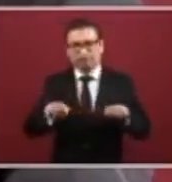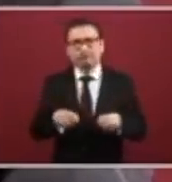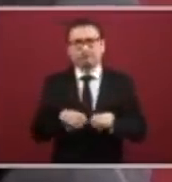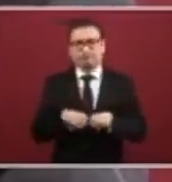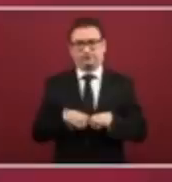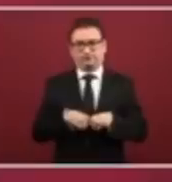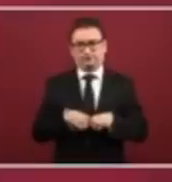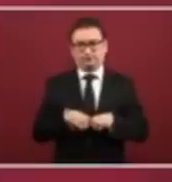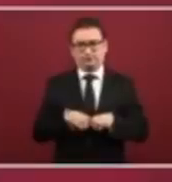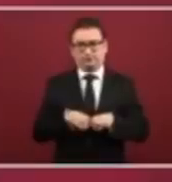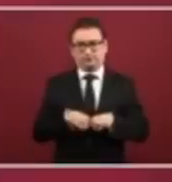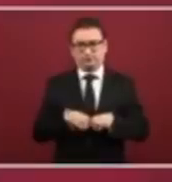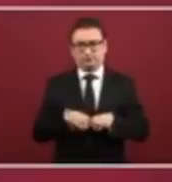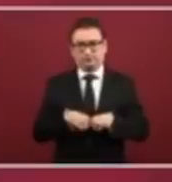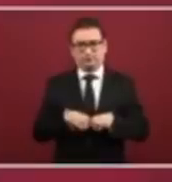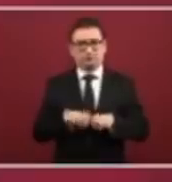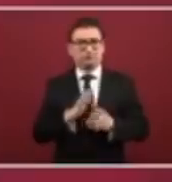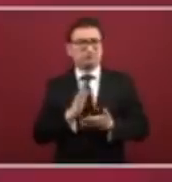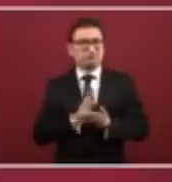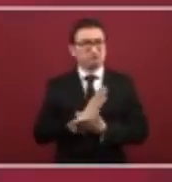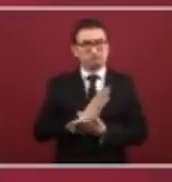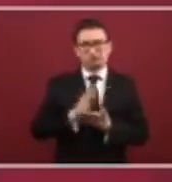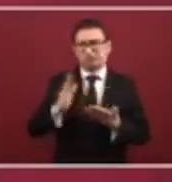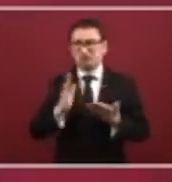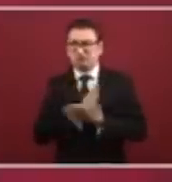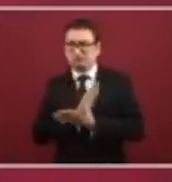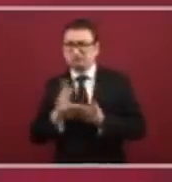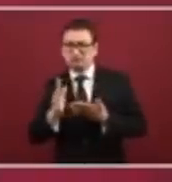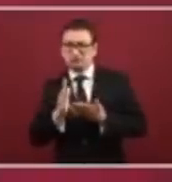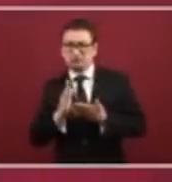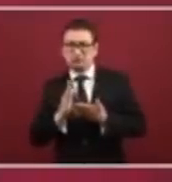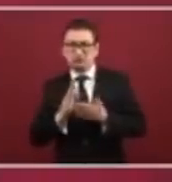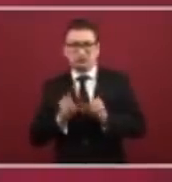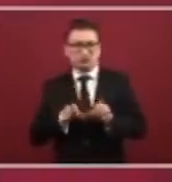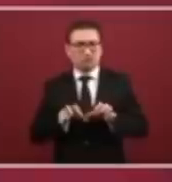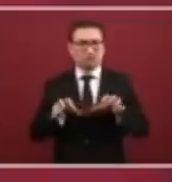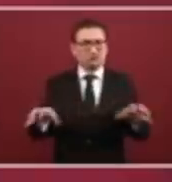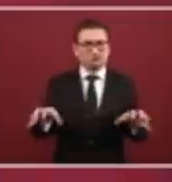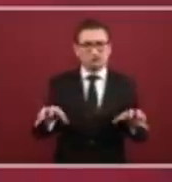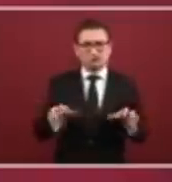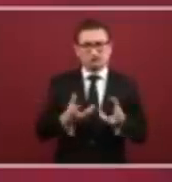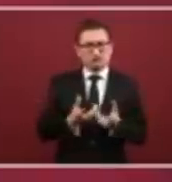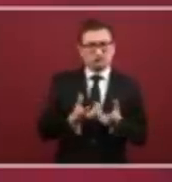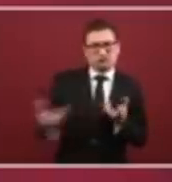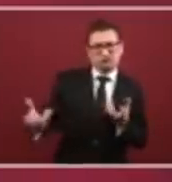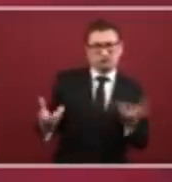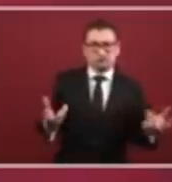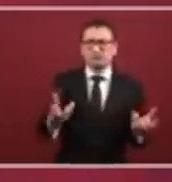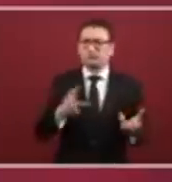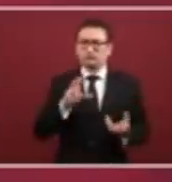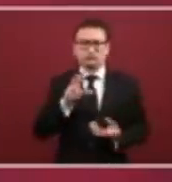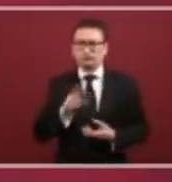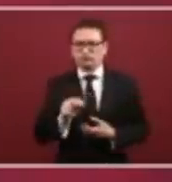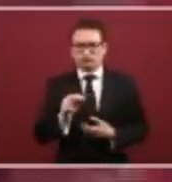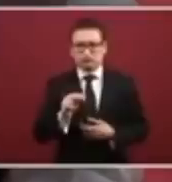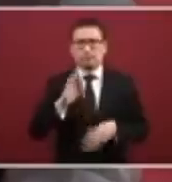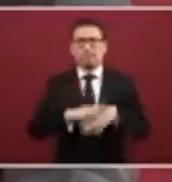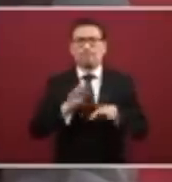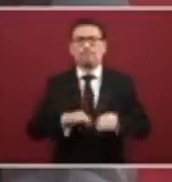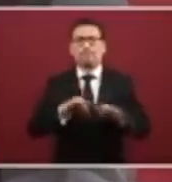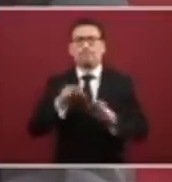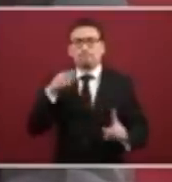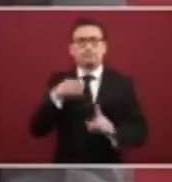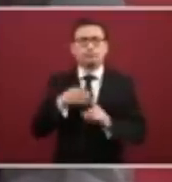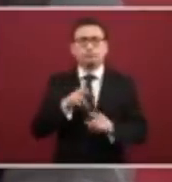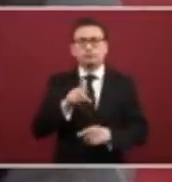no hay parcelas, no hay sectarismos. Aquí lo importante es rescatar a Pemex,